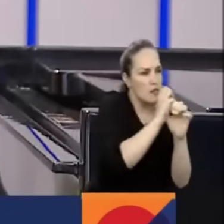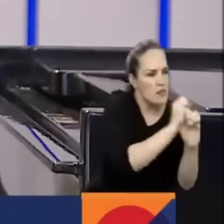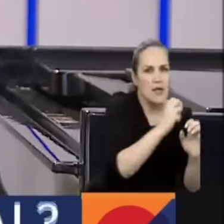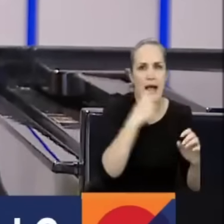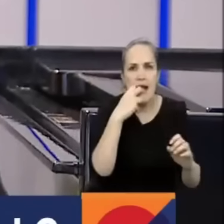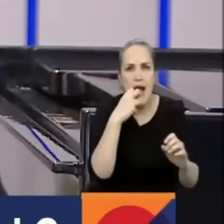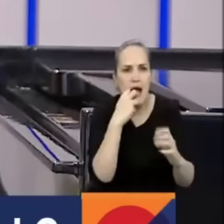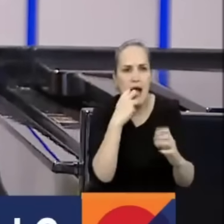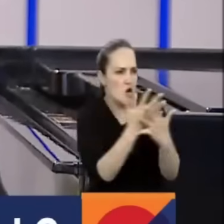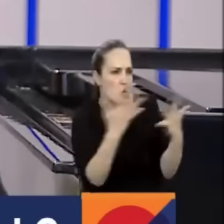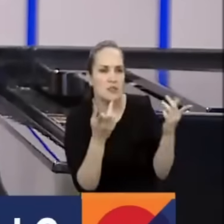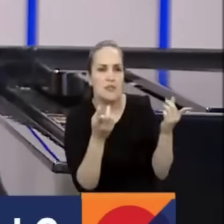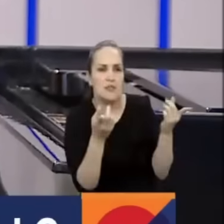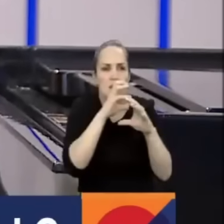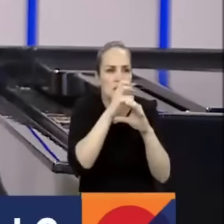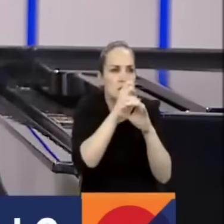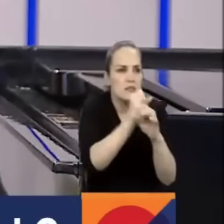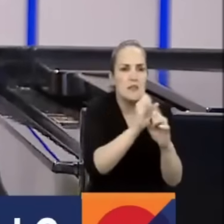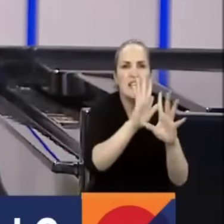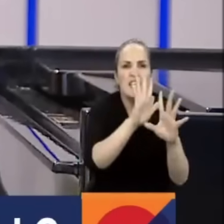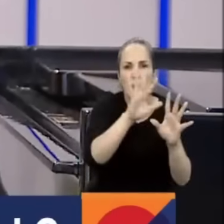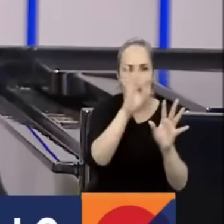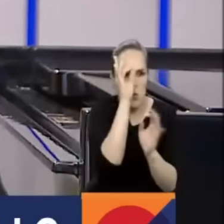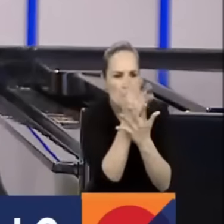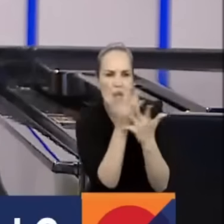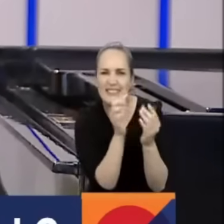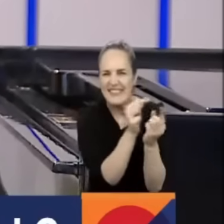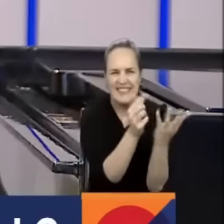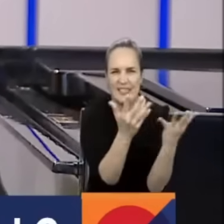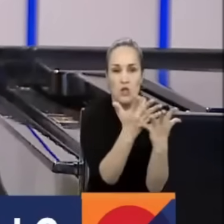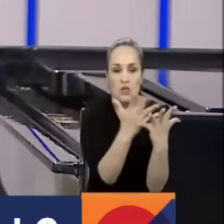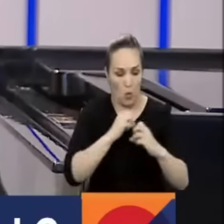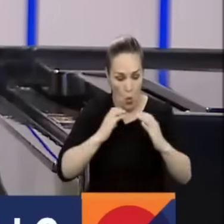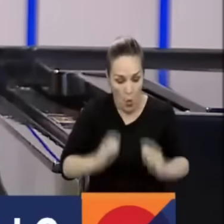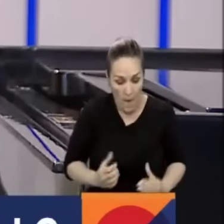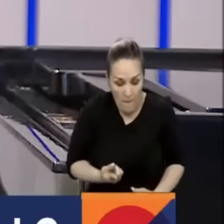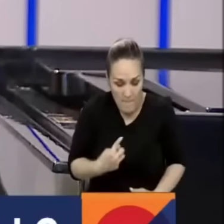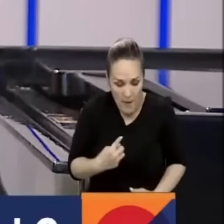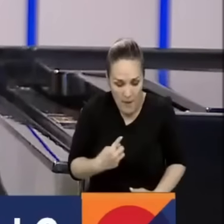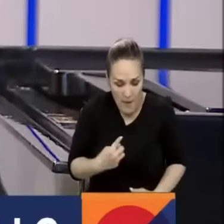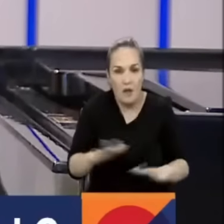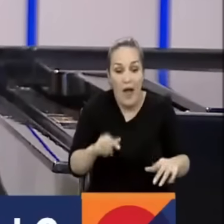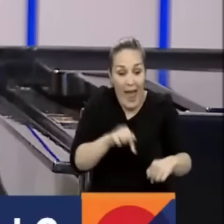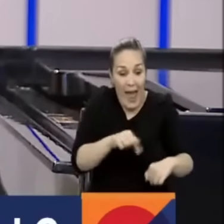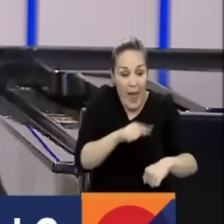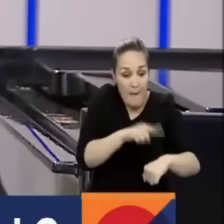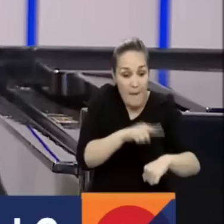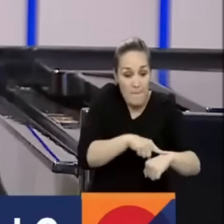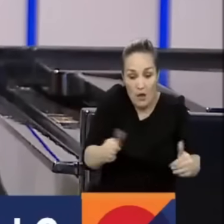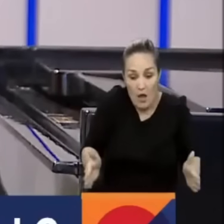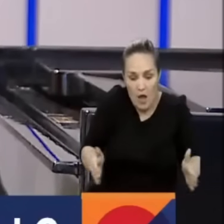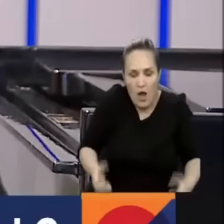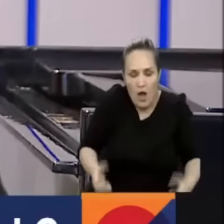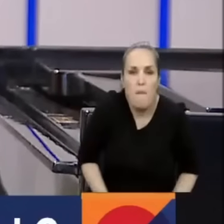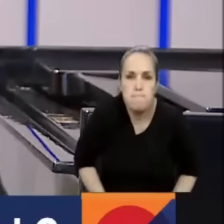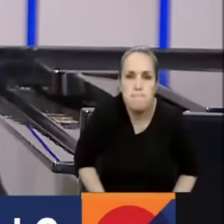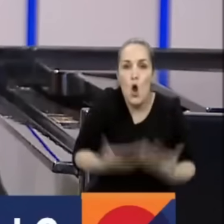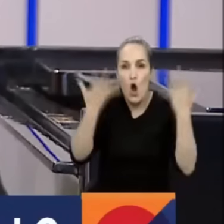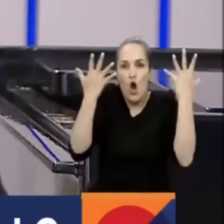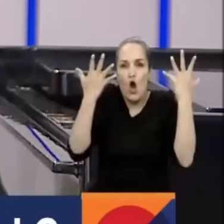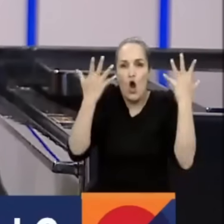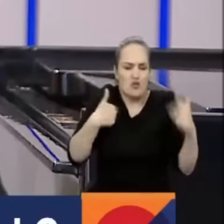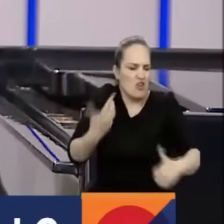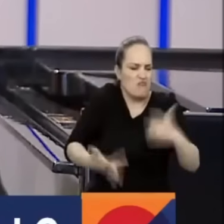tenemos como la oportunidad de desfogar todas esas energías reprimidas sin censura. de ahí viene la idea del carnaval y de